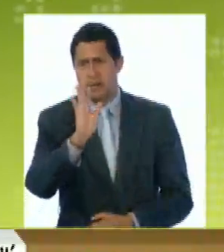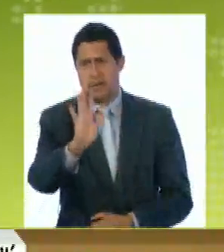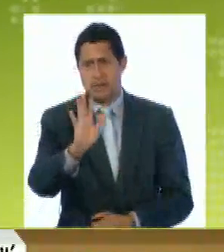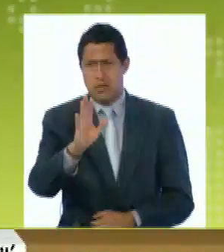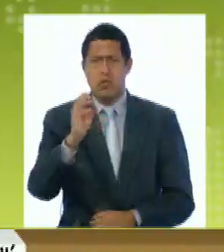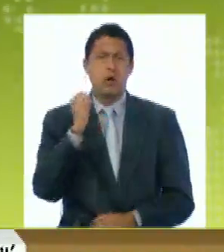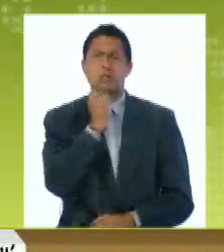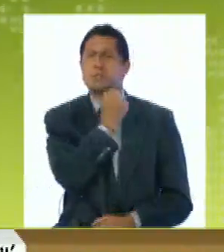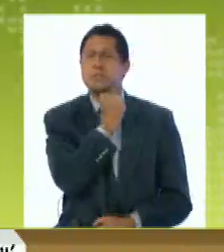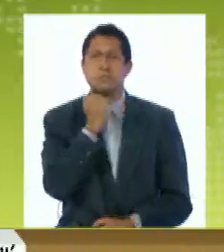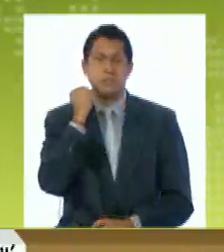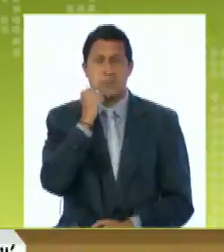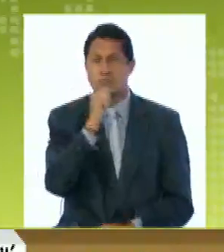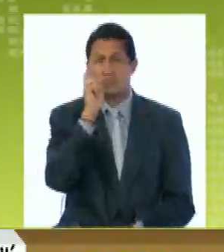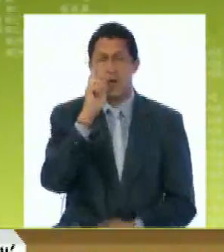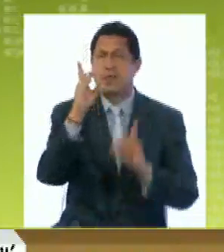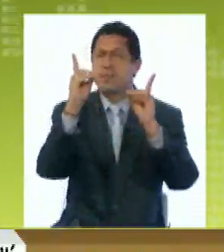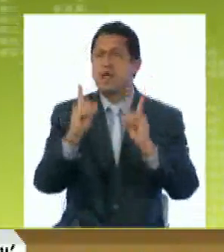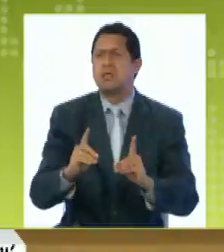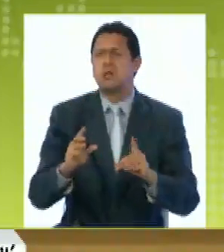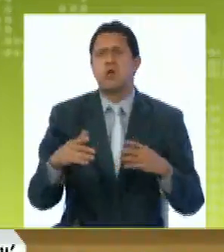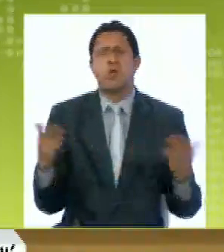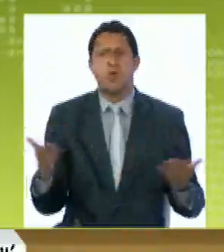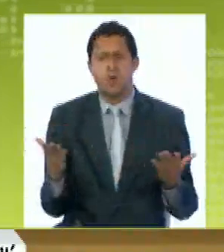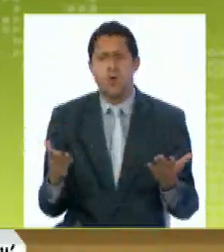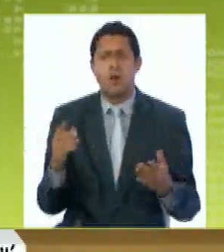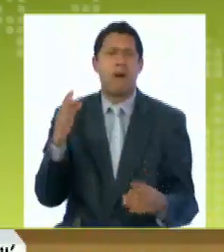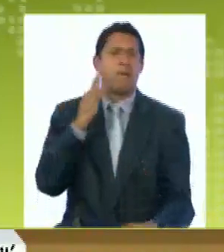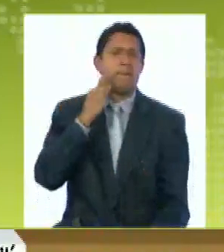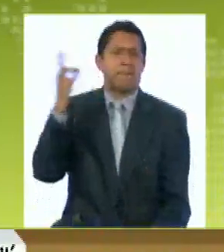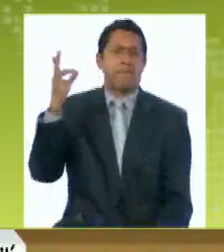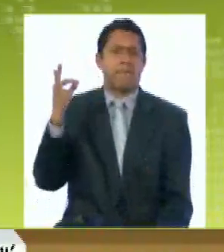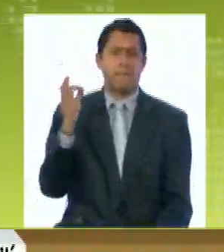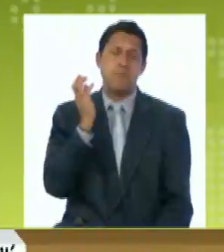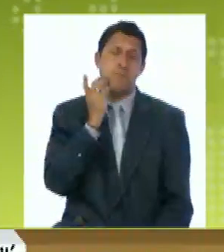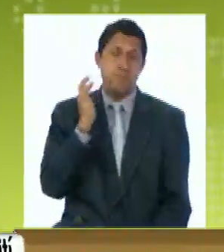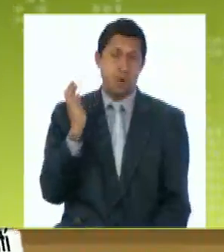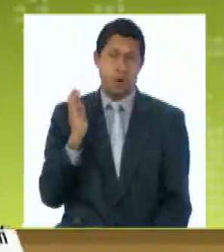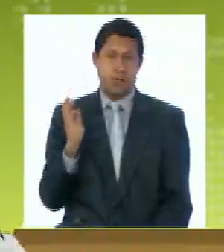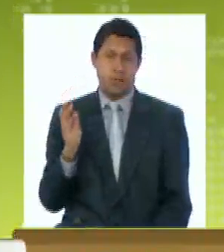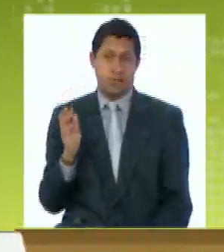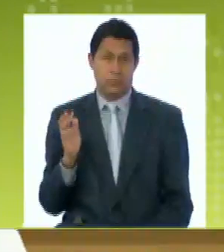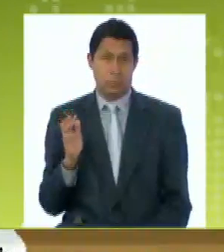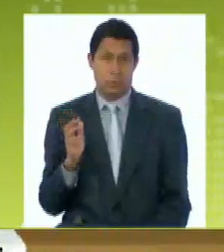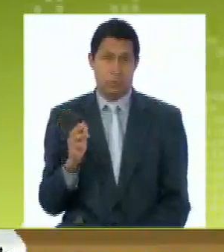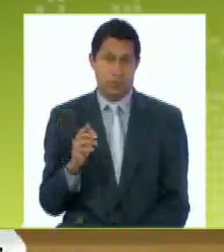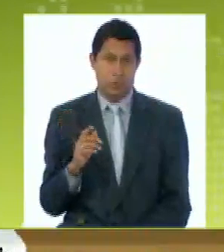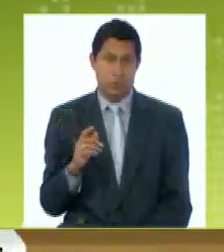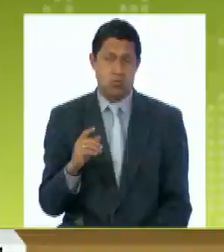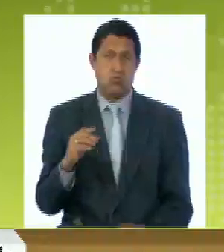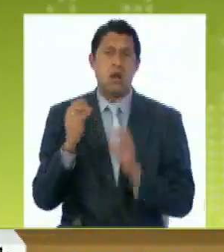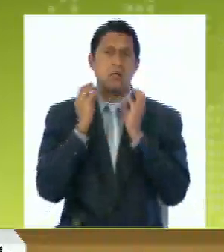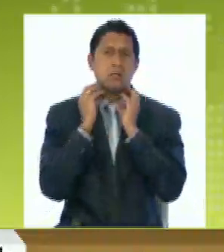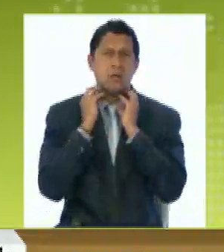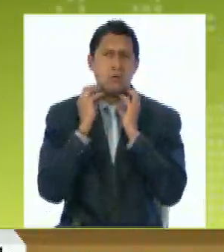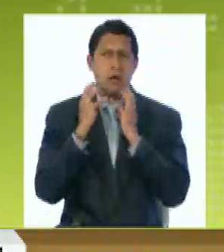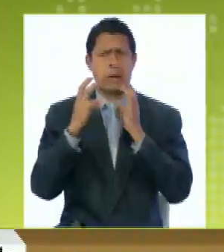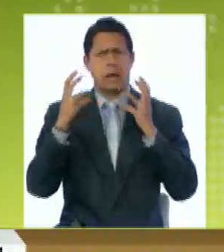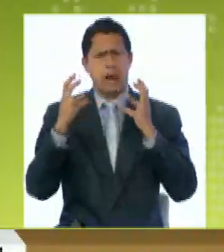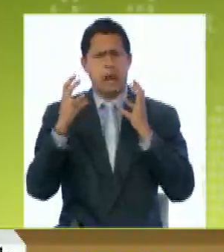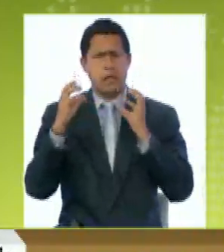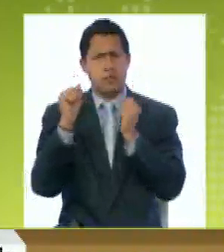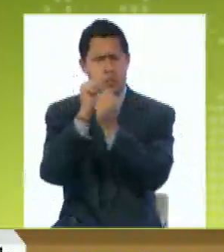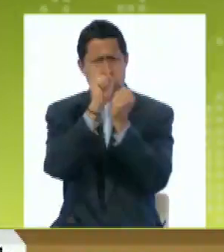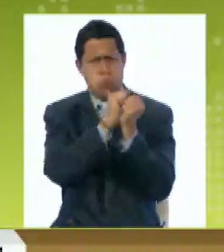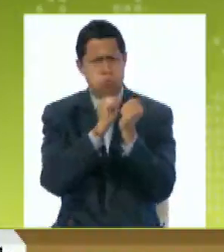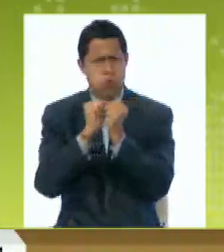ecográficas puedes decidir cuáles son los que van a punción por ejemplo un nódulo o una pata una tiroides un poco con varios